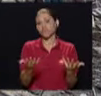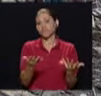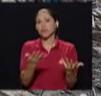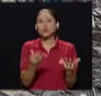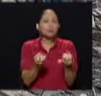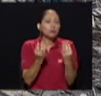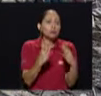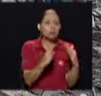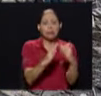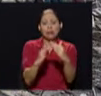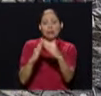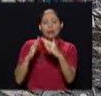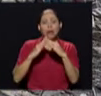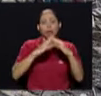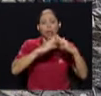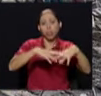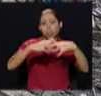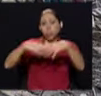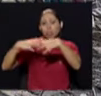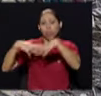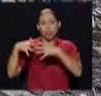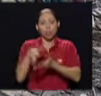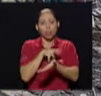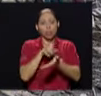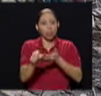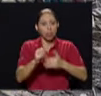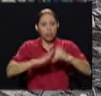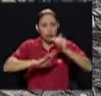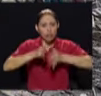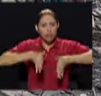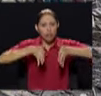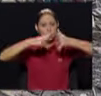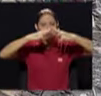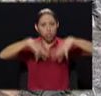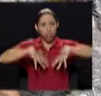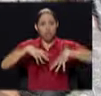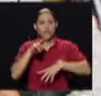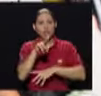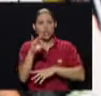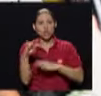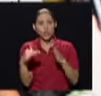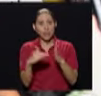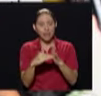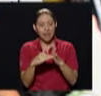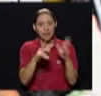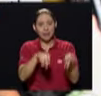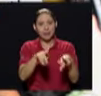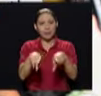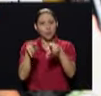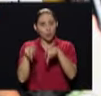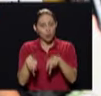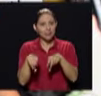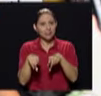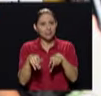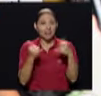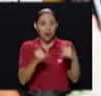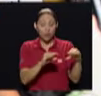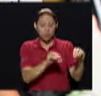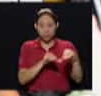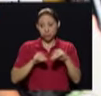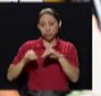una cantidad importante de viviendas, de edificaciones. Hubieron 28 mil personas que